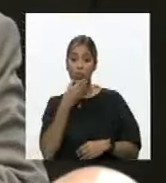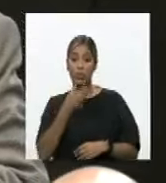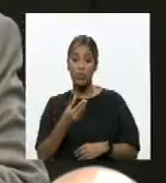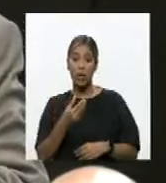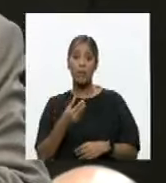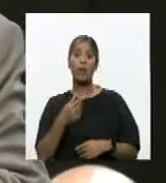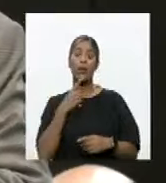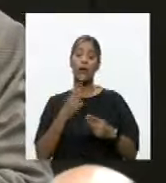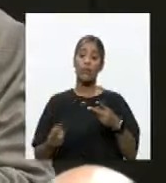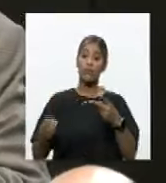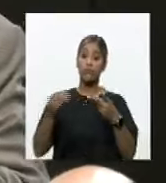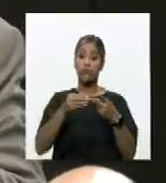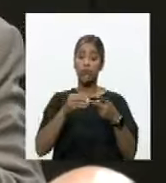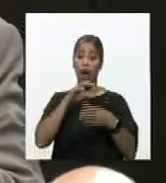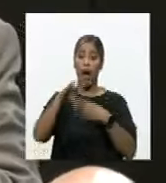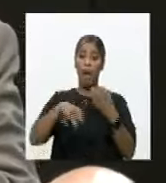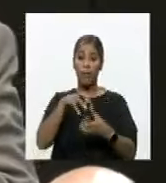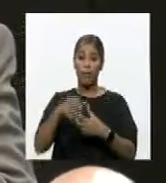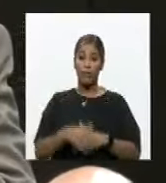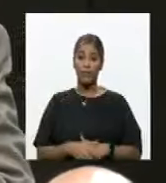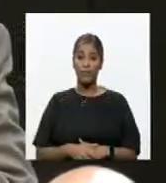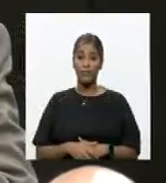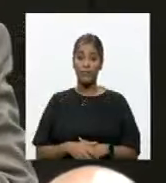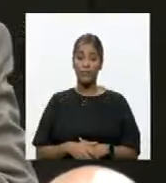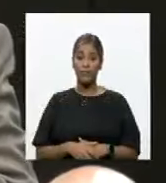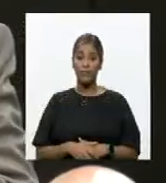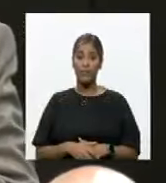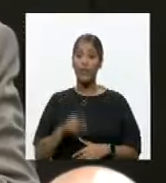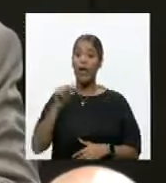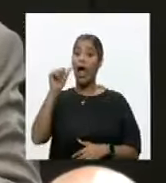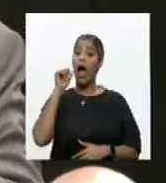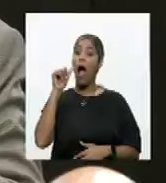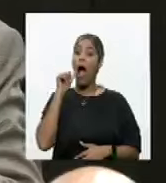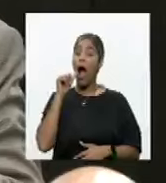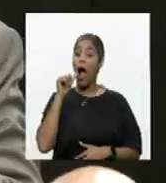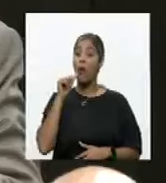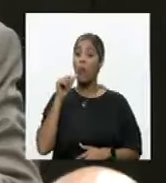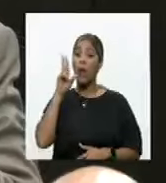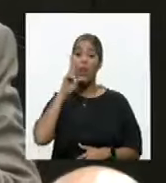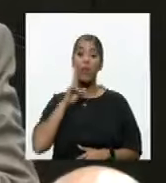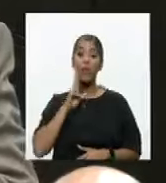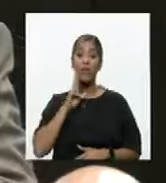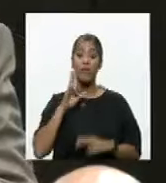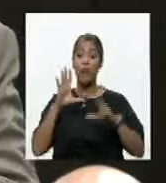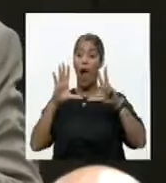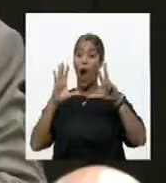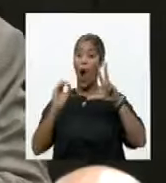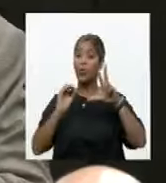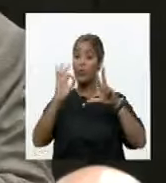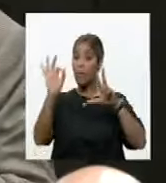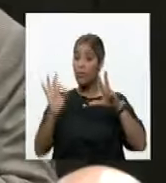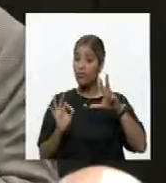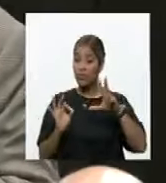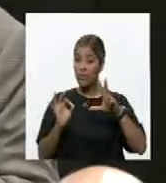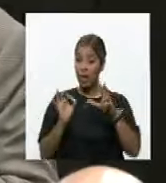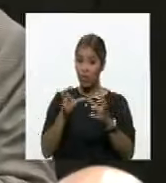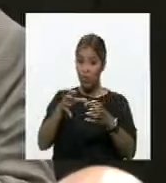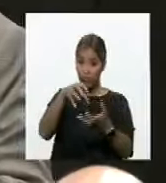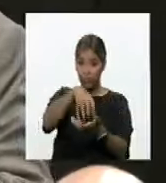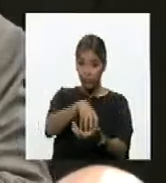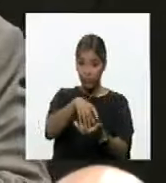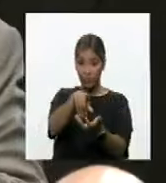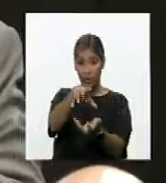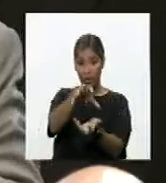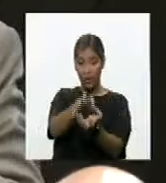Agravado esto con la situación del agua potable, donde el 80% de la isla no recibe agua potable por tubería, en virtud de lo